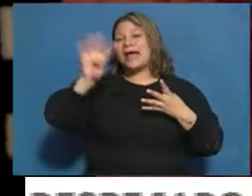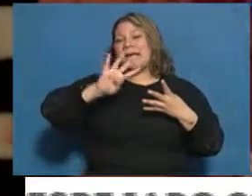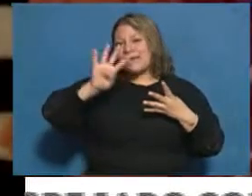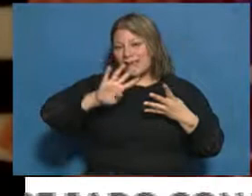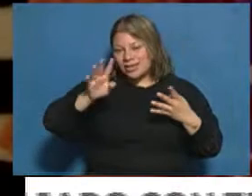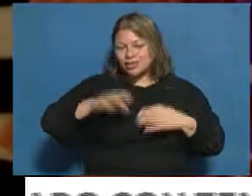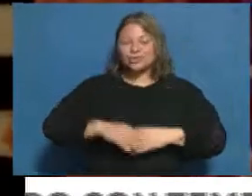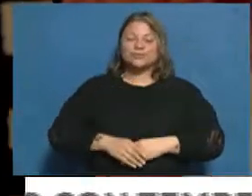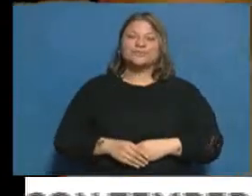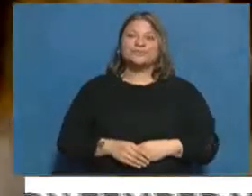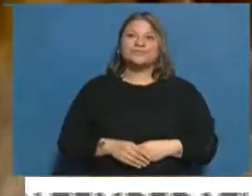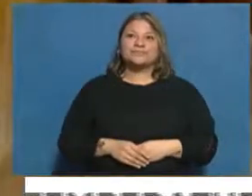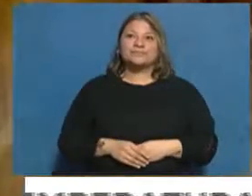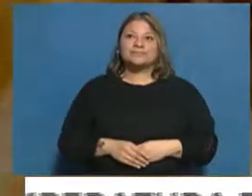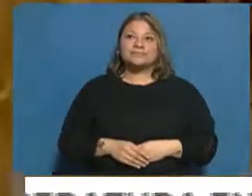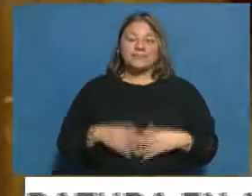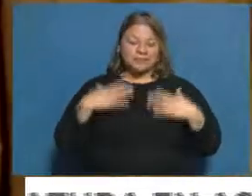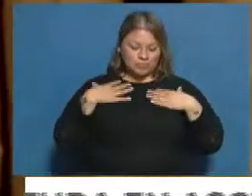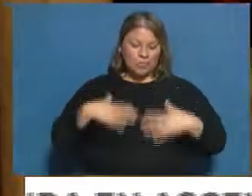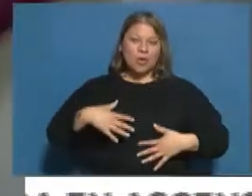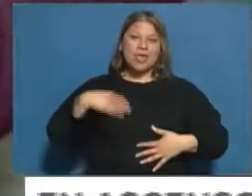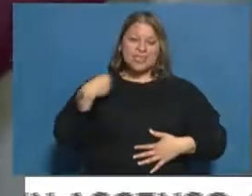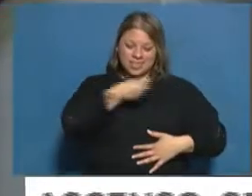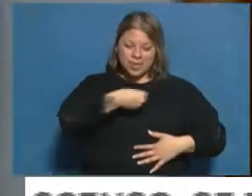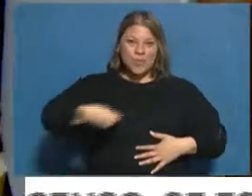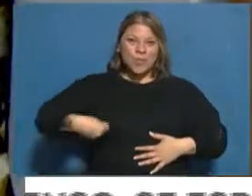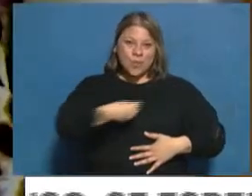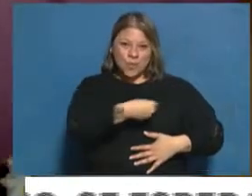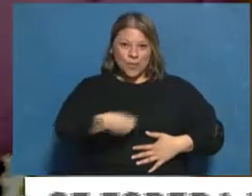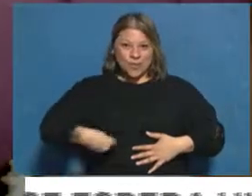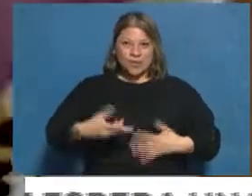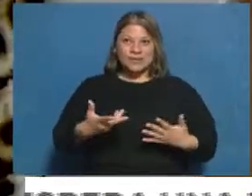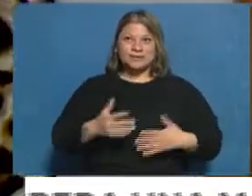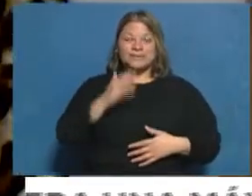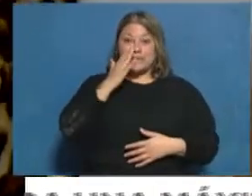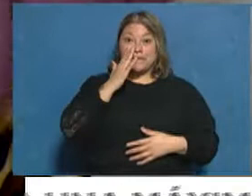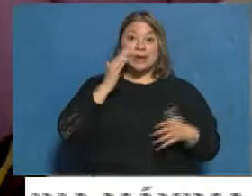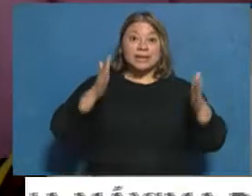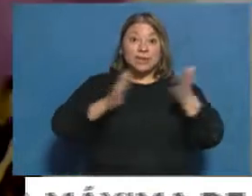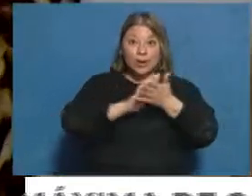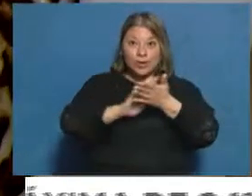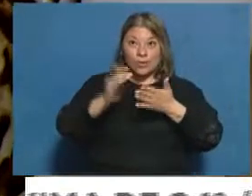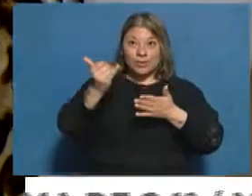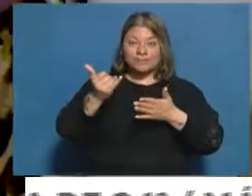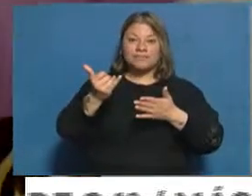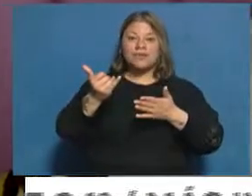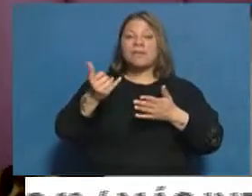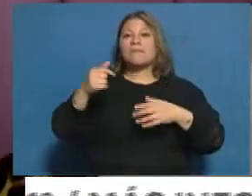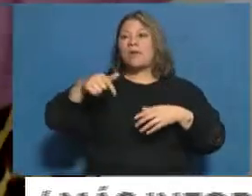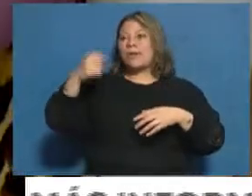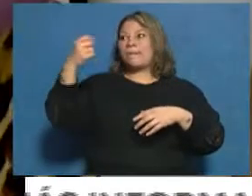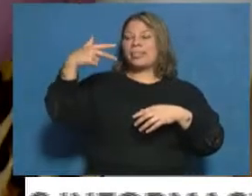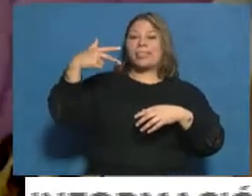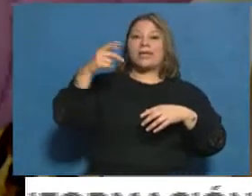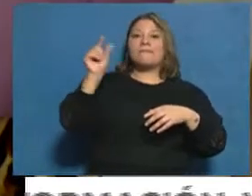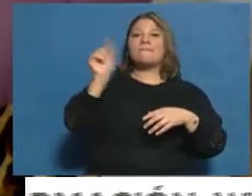acá, viene mucho estampado también. Mira, vienen muchos por la nueva temporada, pero también es como que aprovechan las